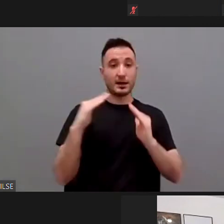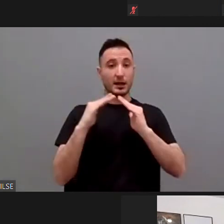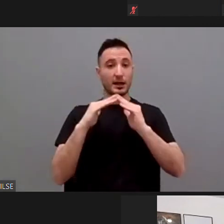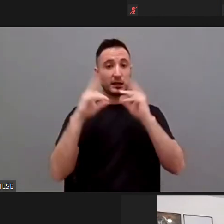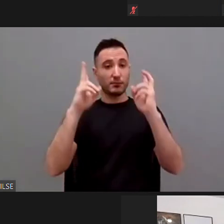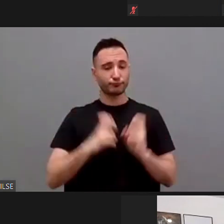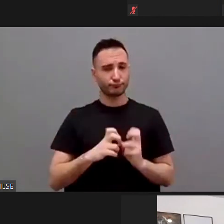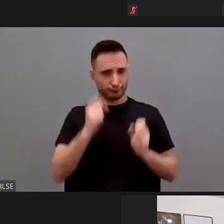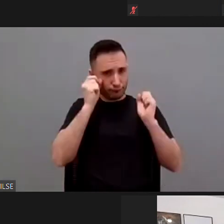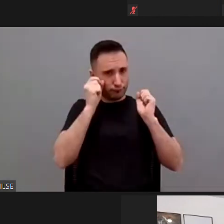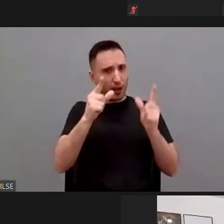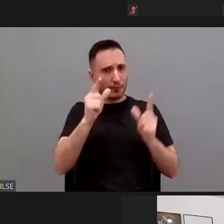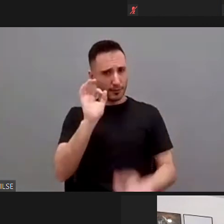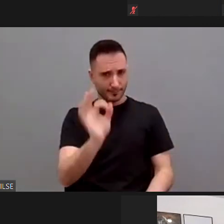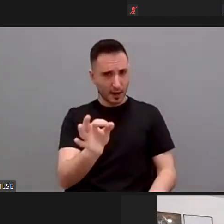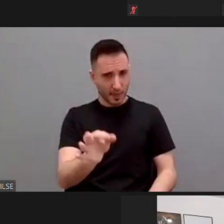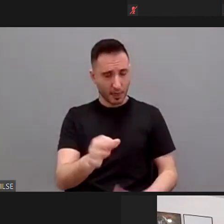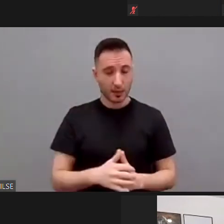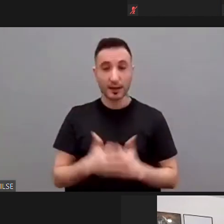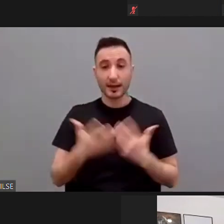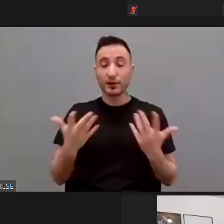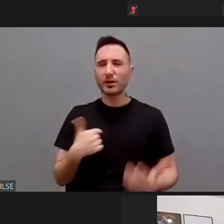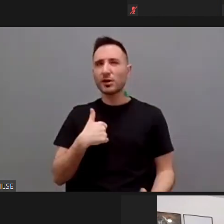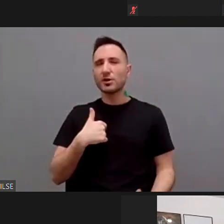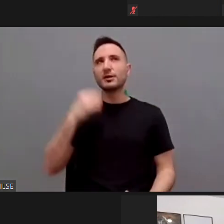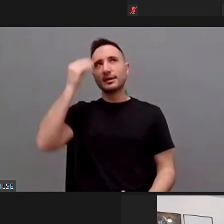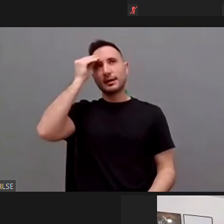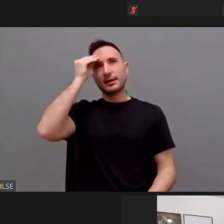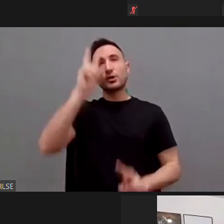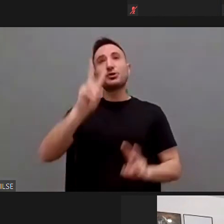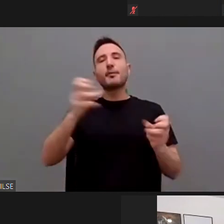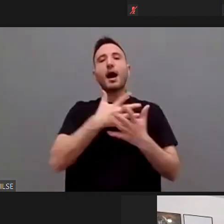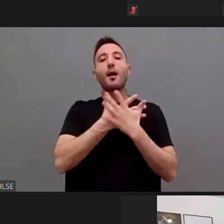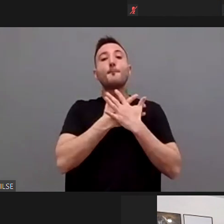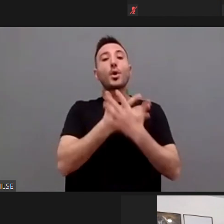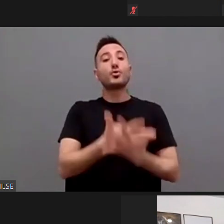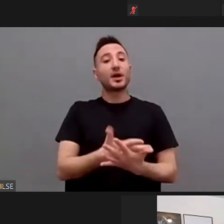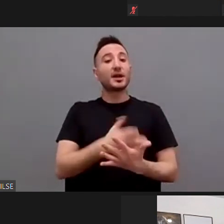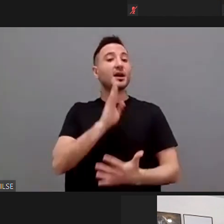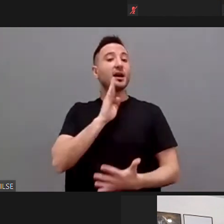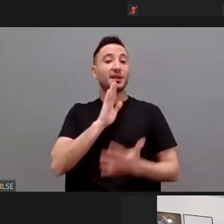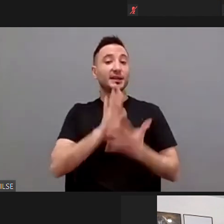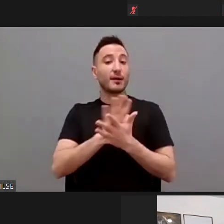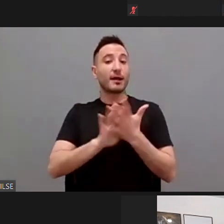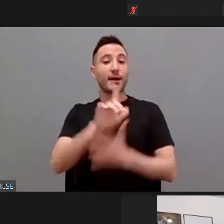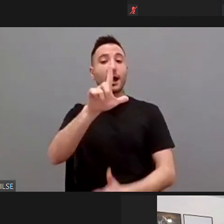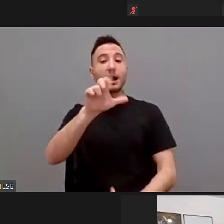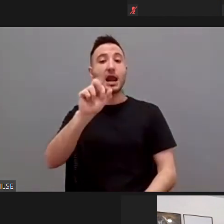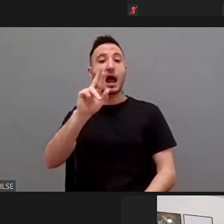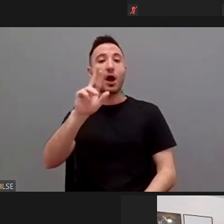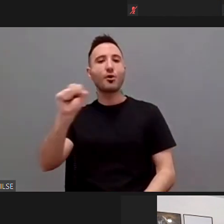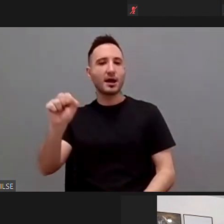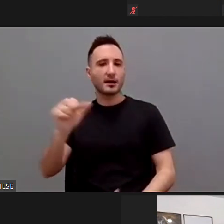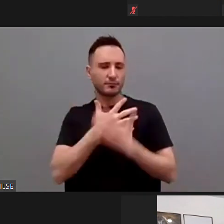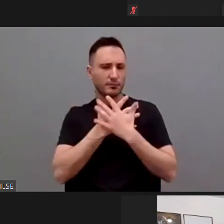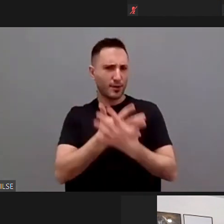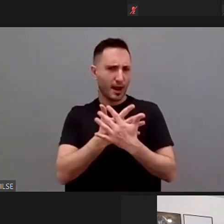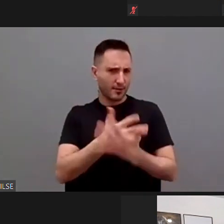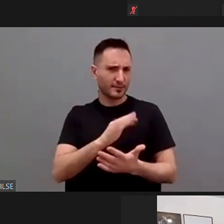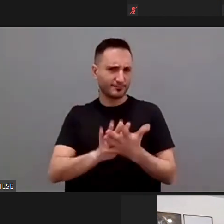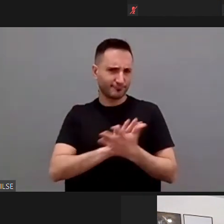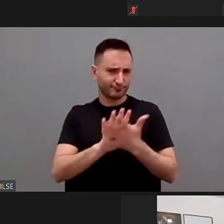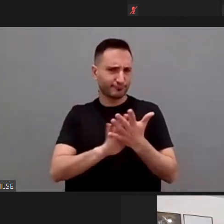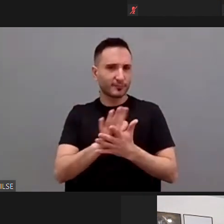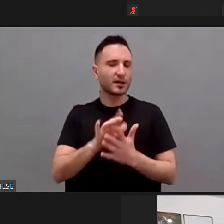Entonces, claro, el tema de la voluntariedad, que lo comentaba antes Laura, ¿no? ¿Qué pasa, por ejemplo, que esto es un tema